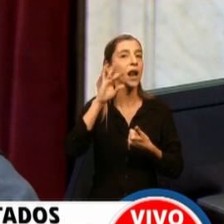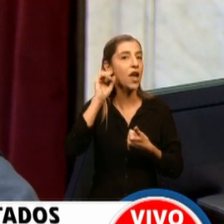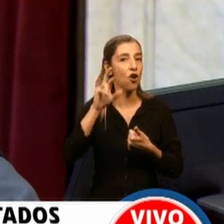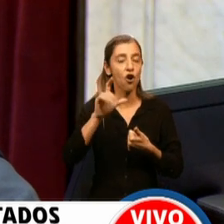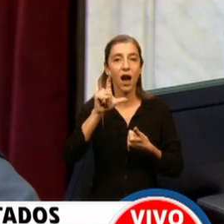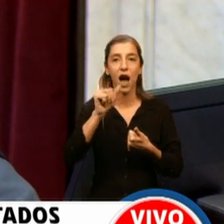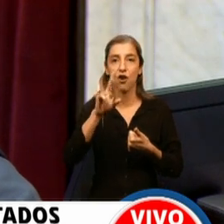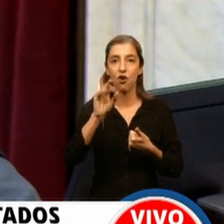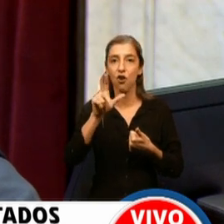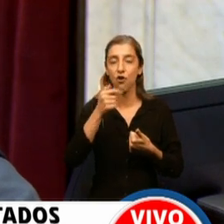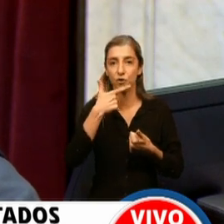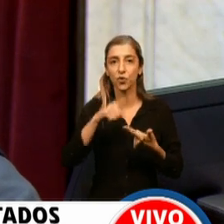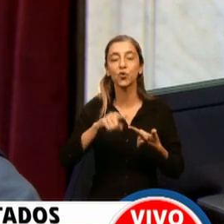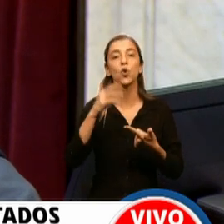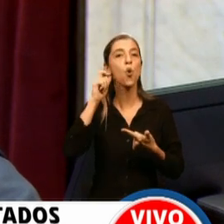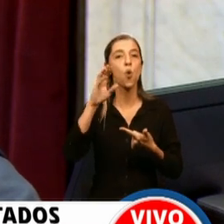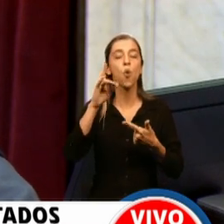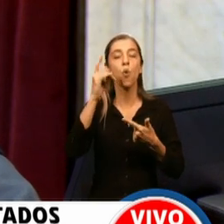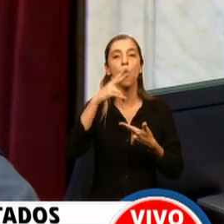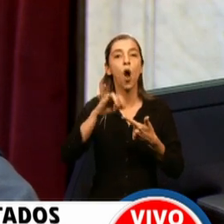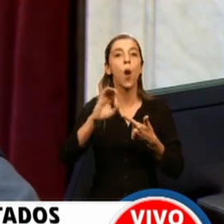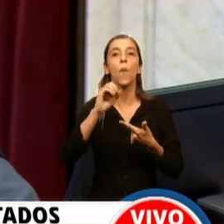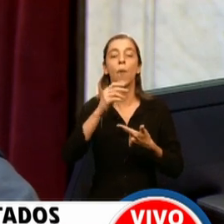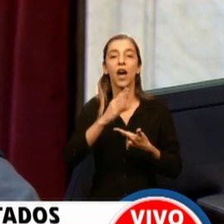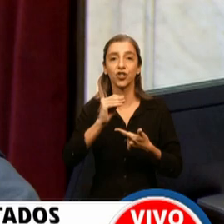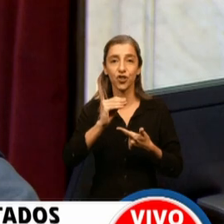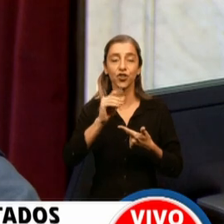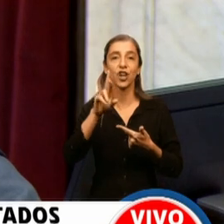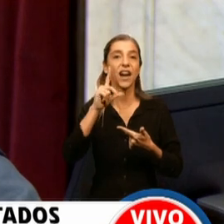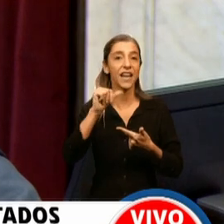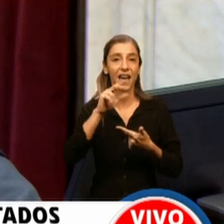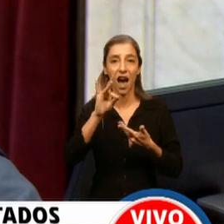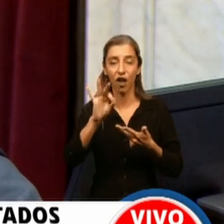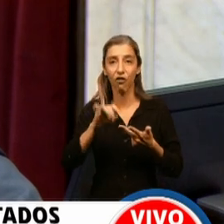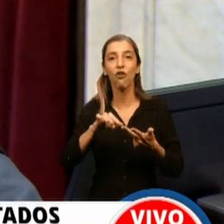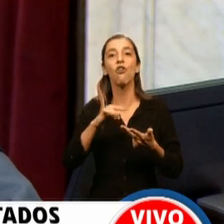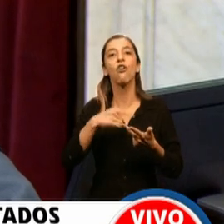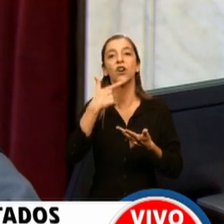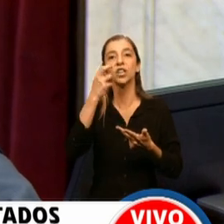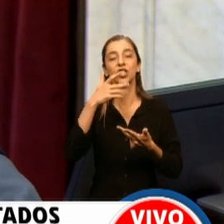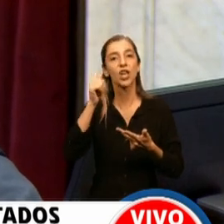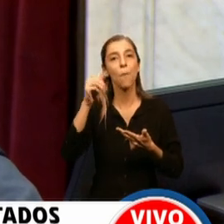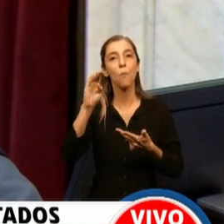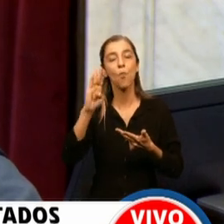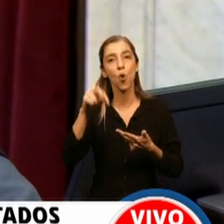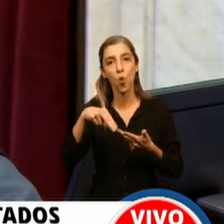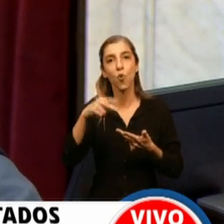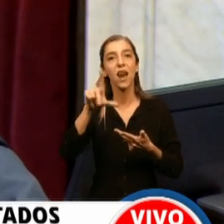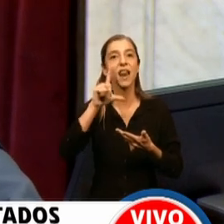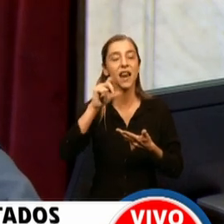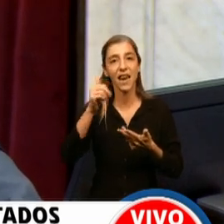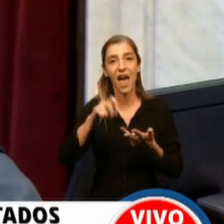diputado huelva ricardo y diputado san bruno liliana diputado hugo